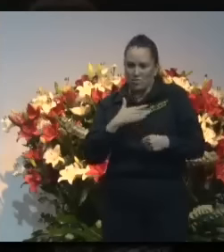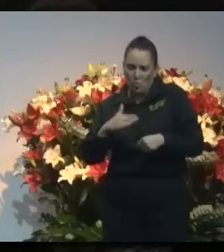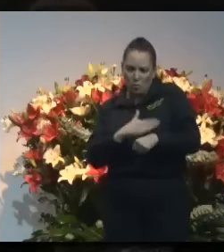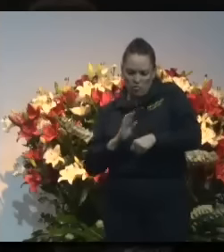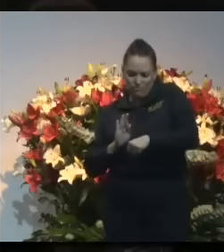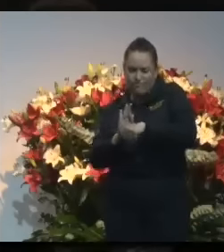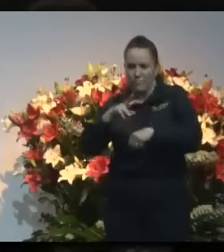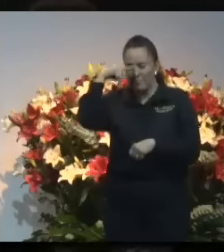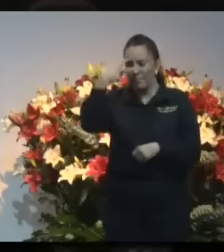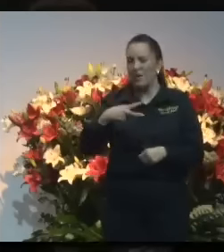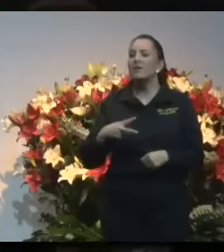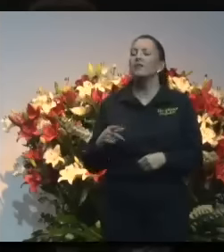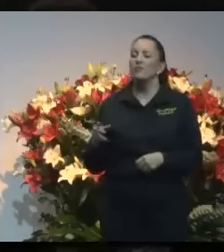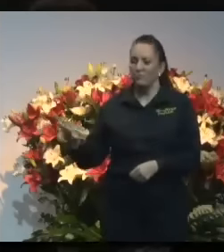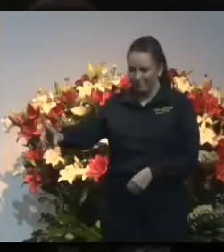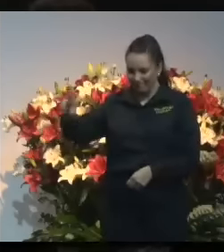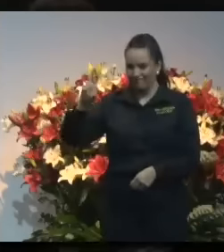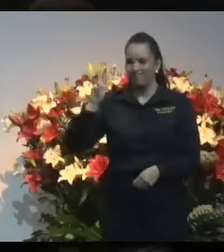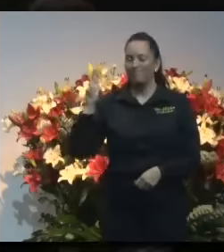la presidencia de la República.